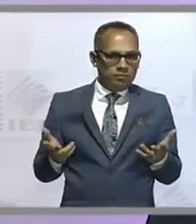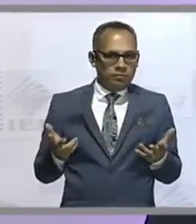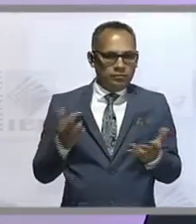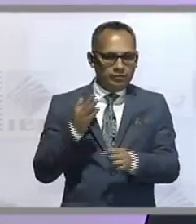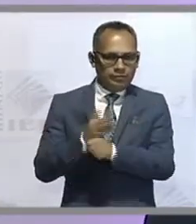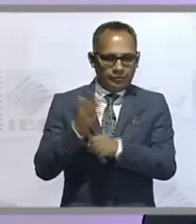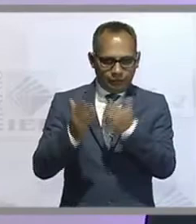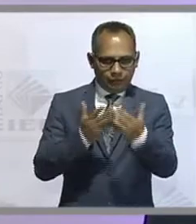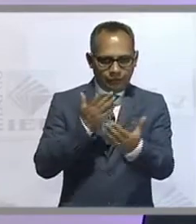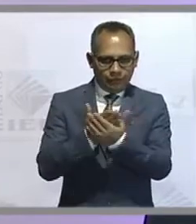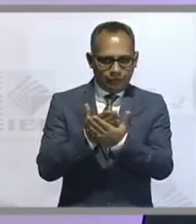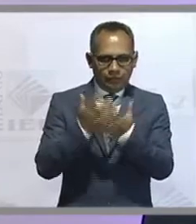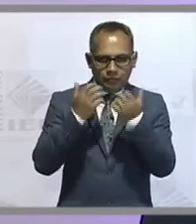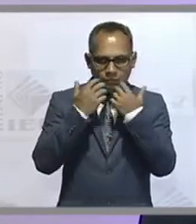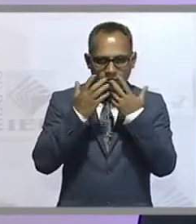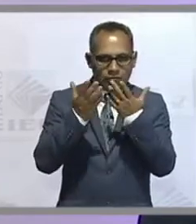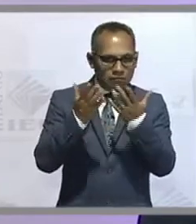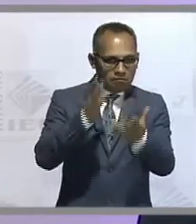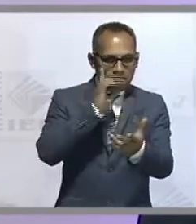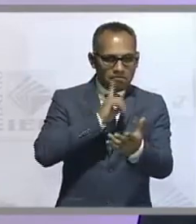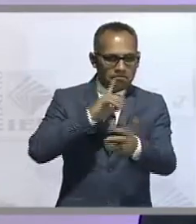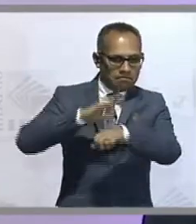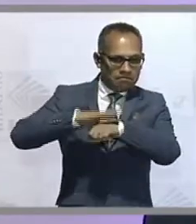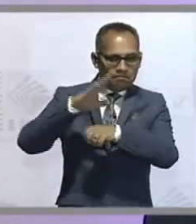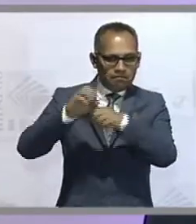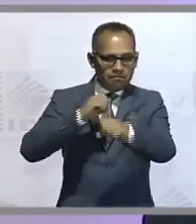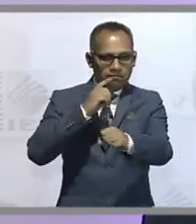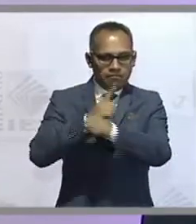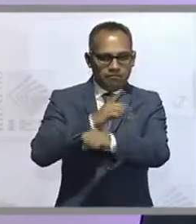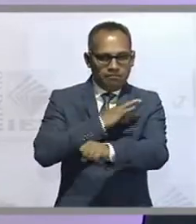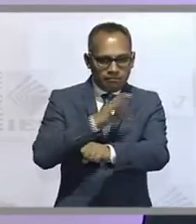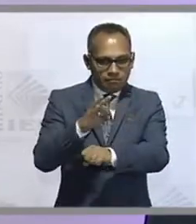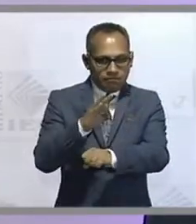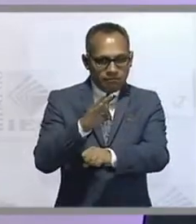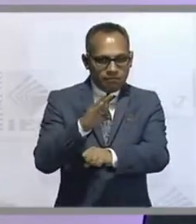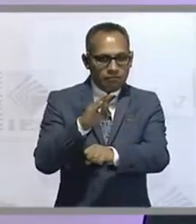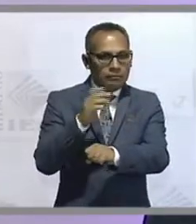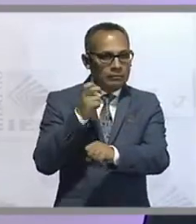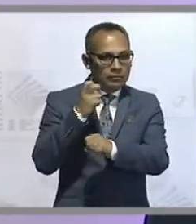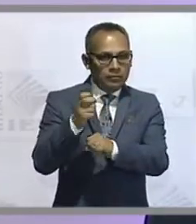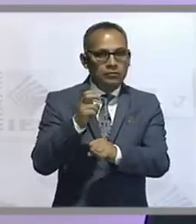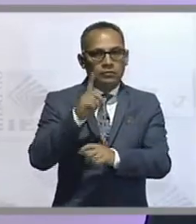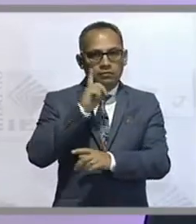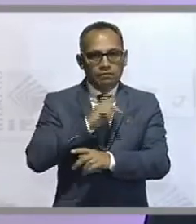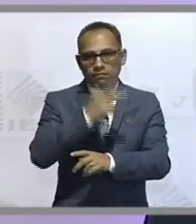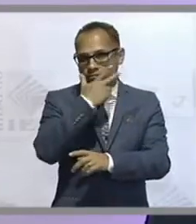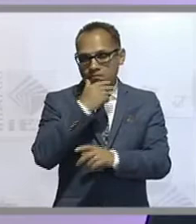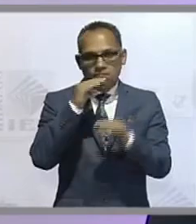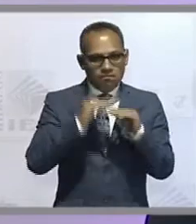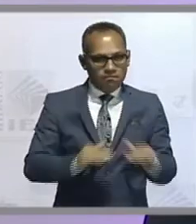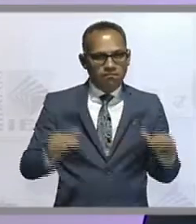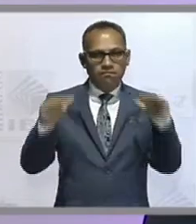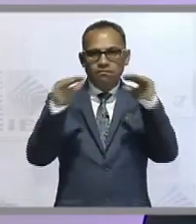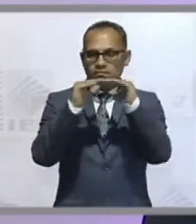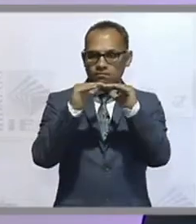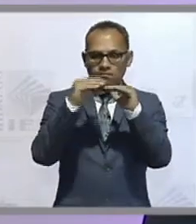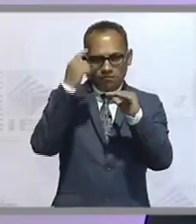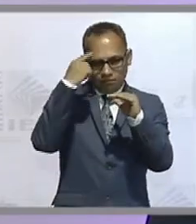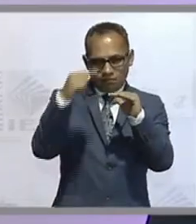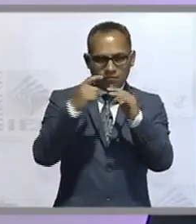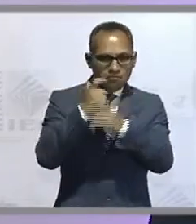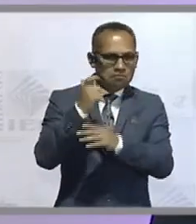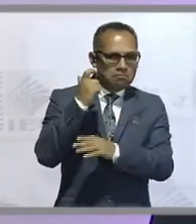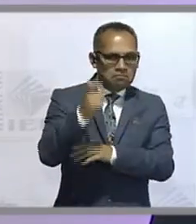de empleo que haya igualdad en los en los salarios ya que